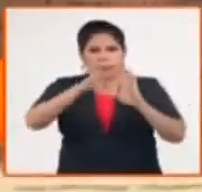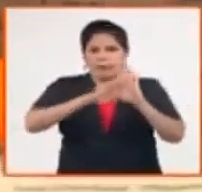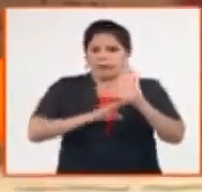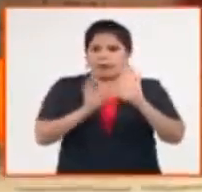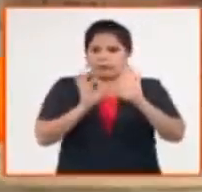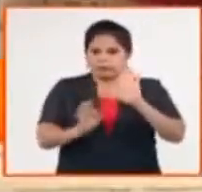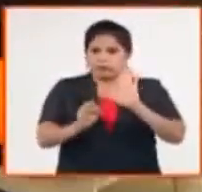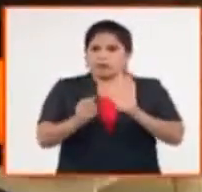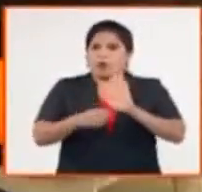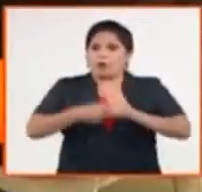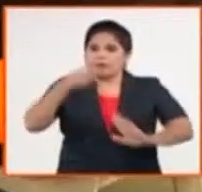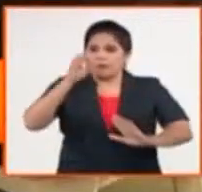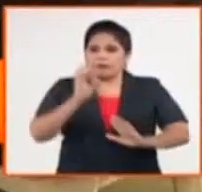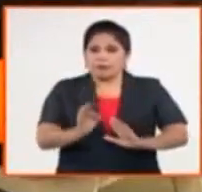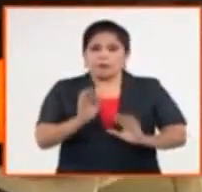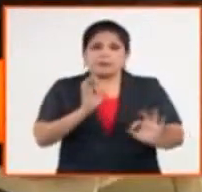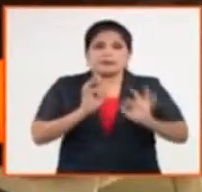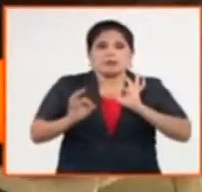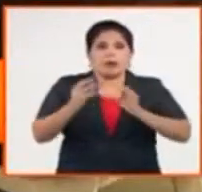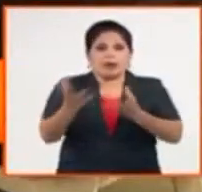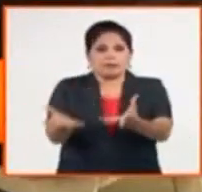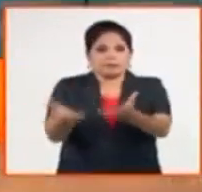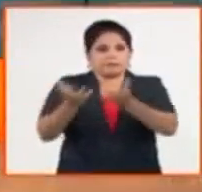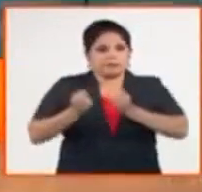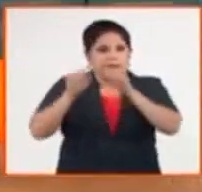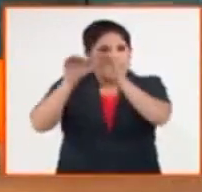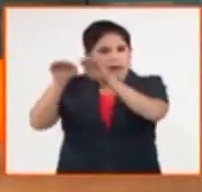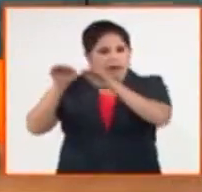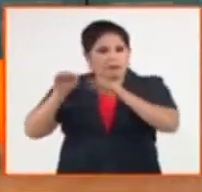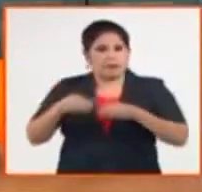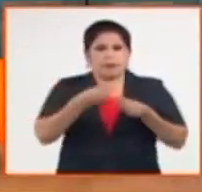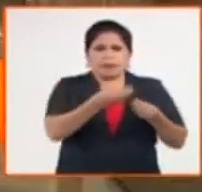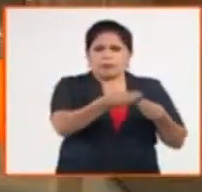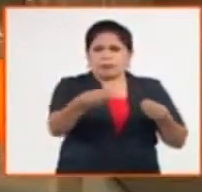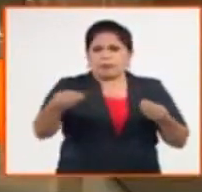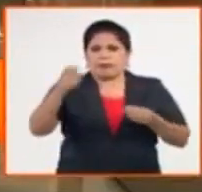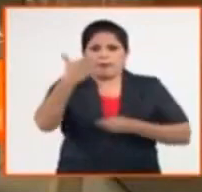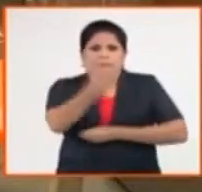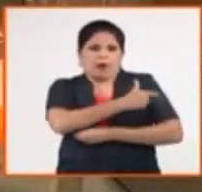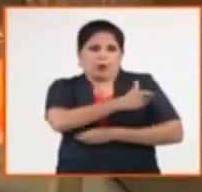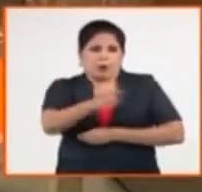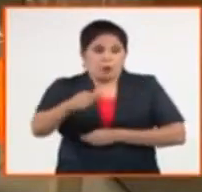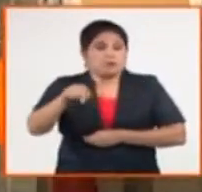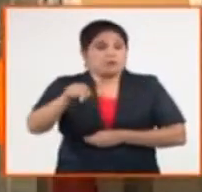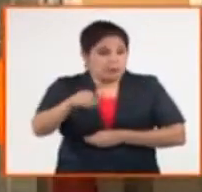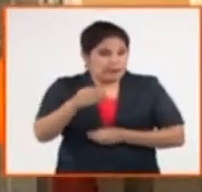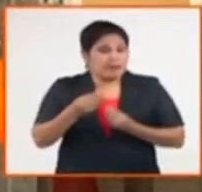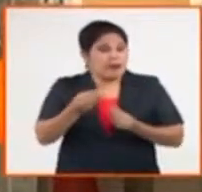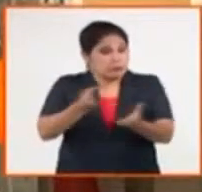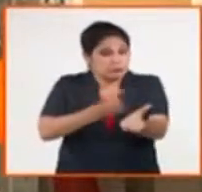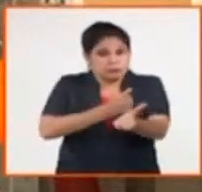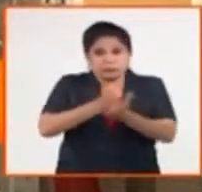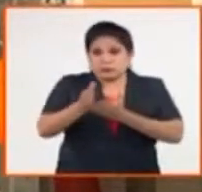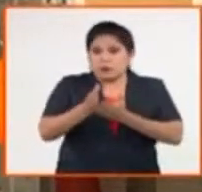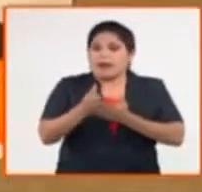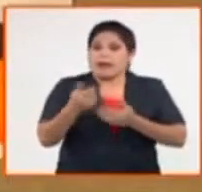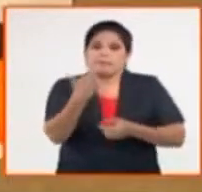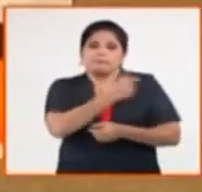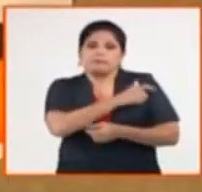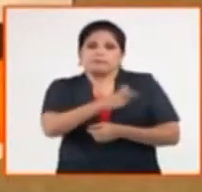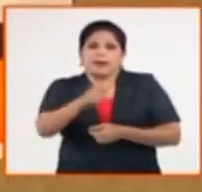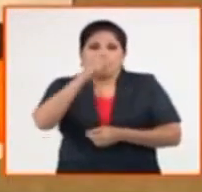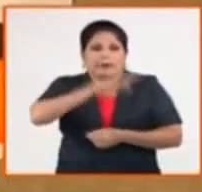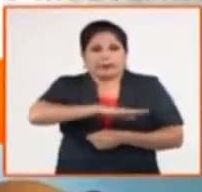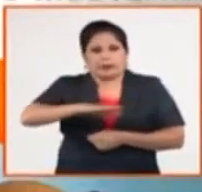establecidas para asegurar la recepción, almacenamiento y distribución de las vacunas que permiten dar continuidad a la intervención sanitaria en